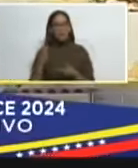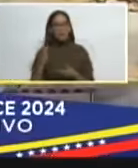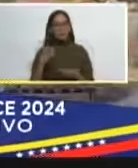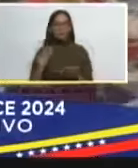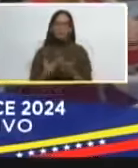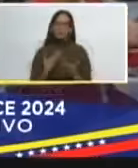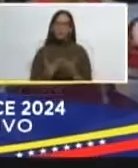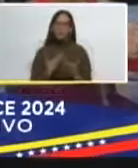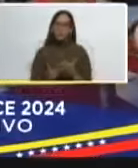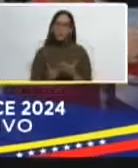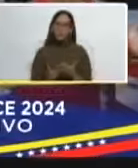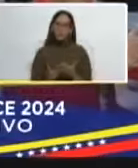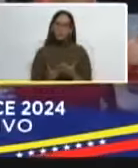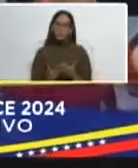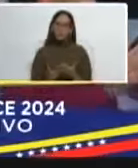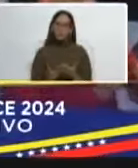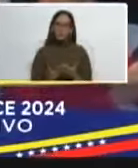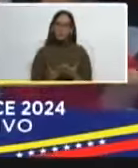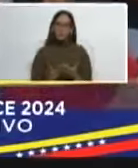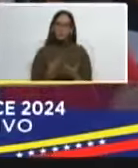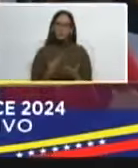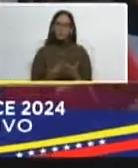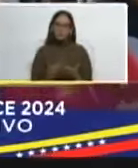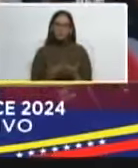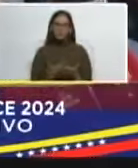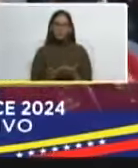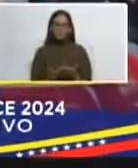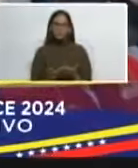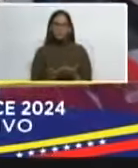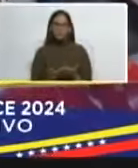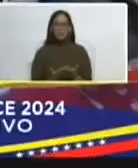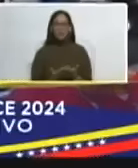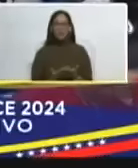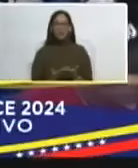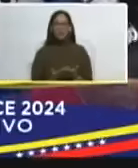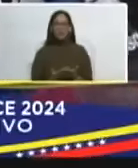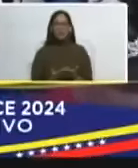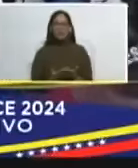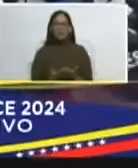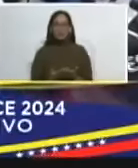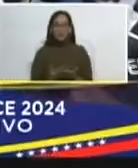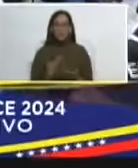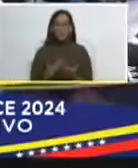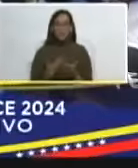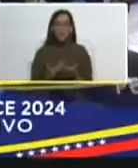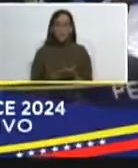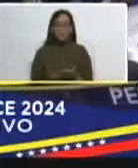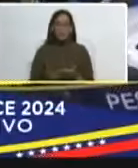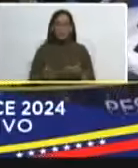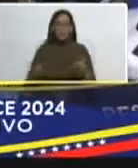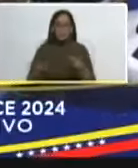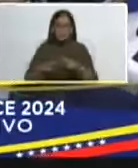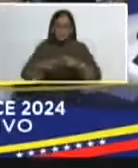sustentado, sustentable. Nos propusimos desacelerar la hiperinflación.